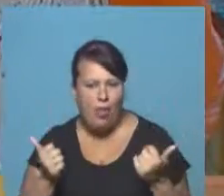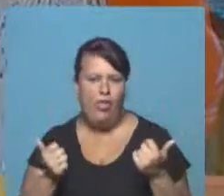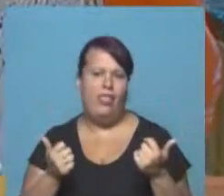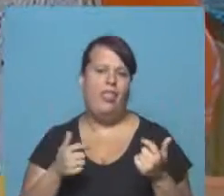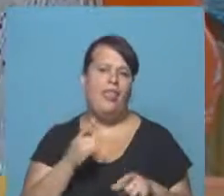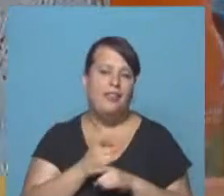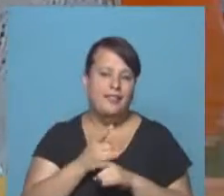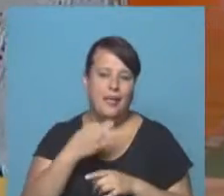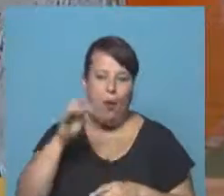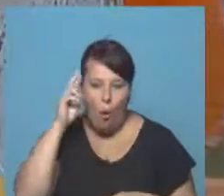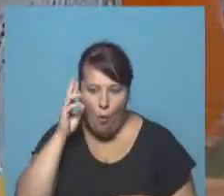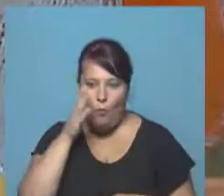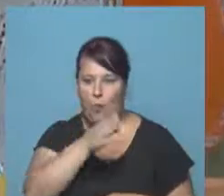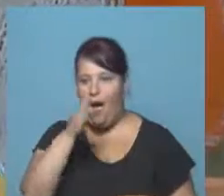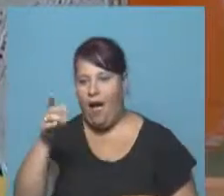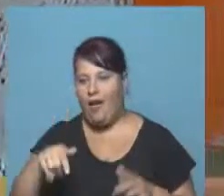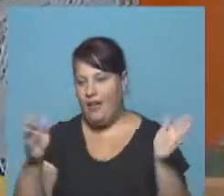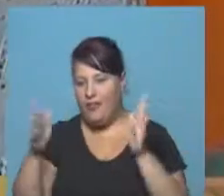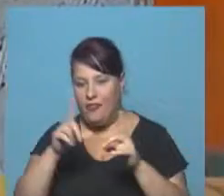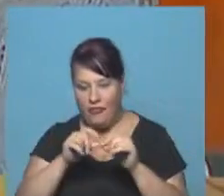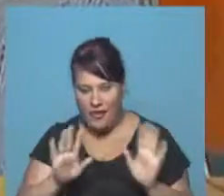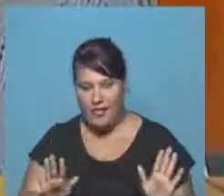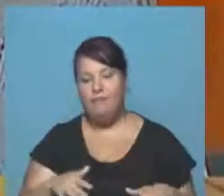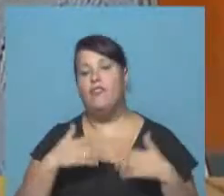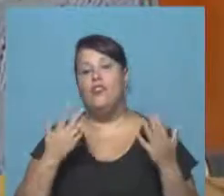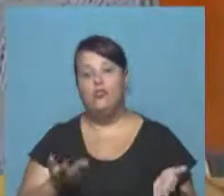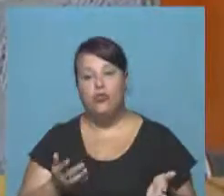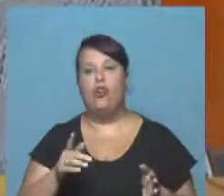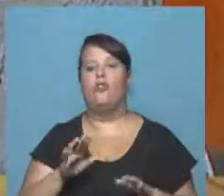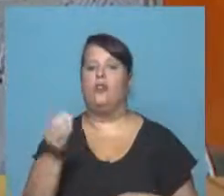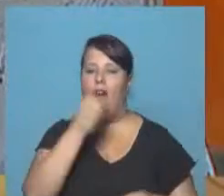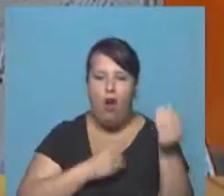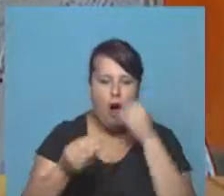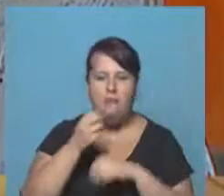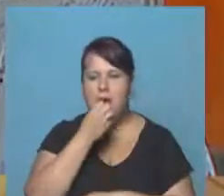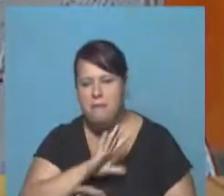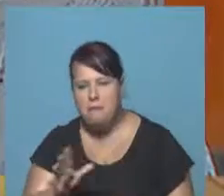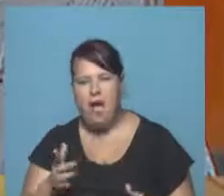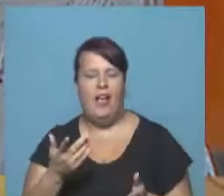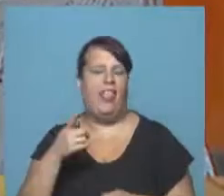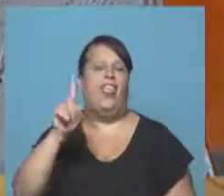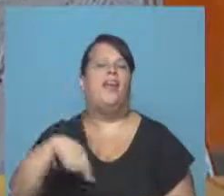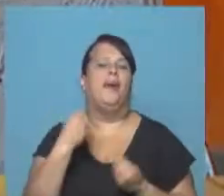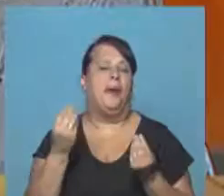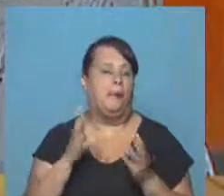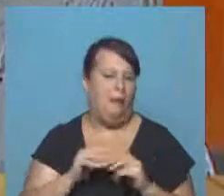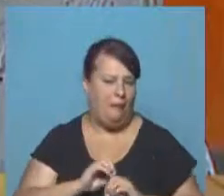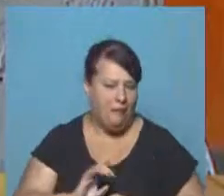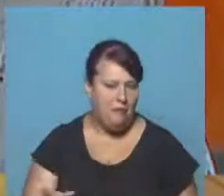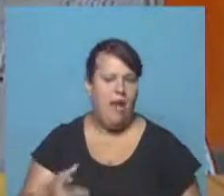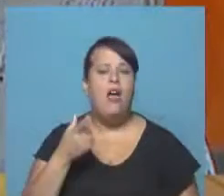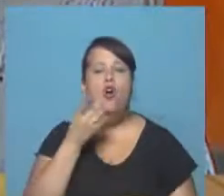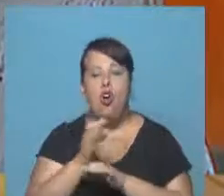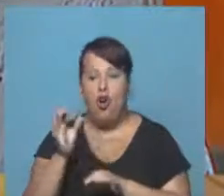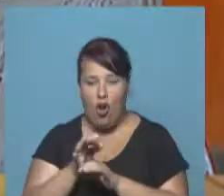uno tiene en estas por estos días por lo tanto atracos comer mal no conducen a nada bueno algún